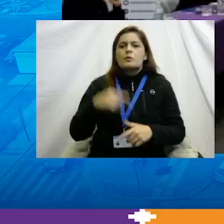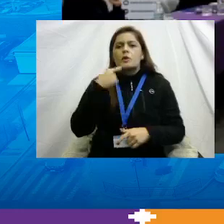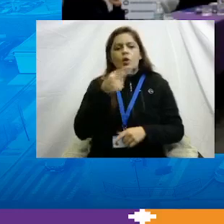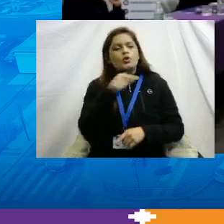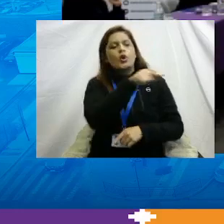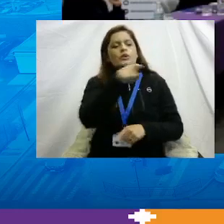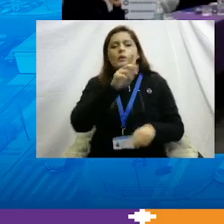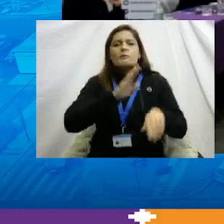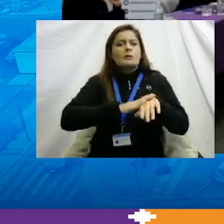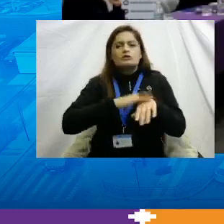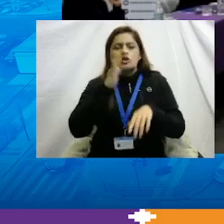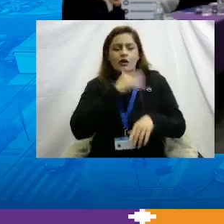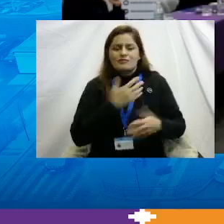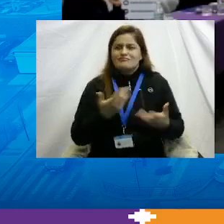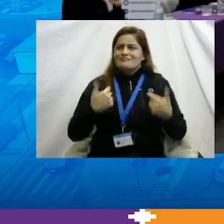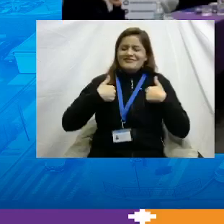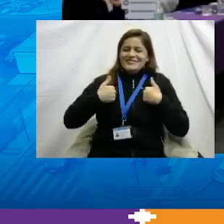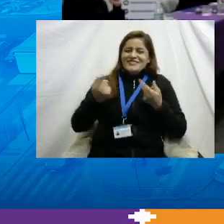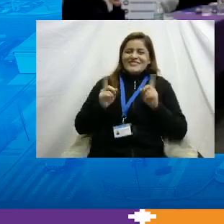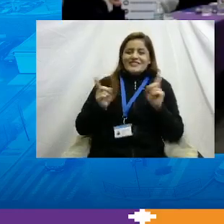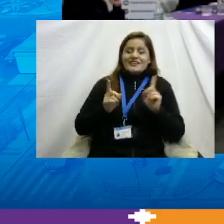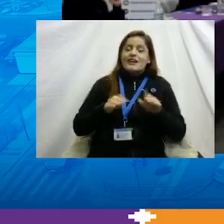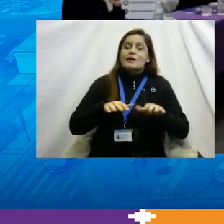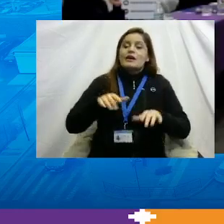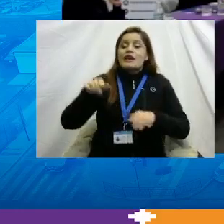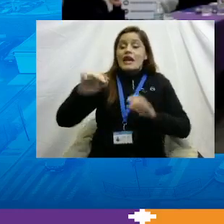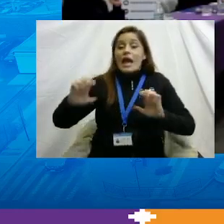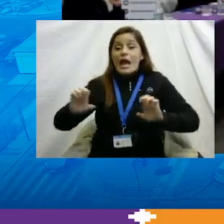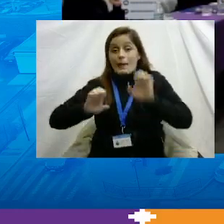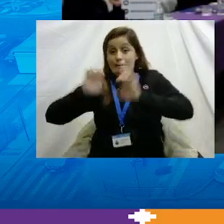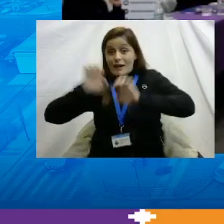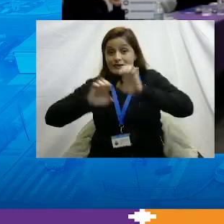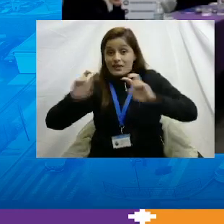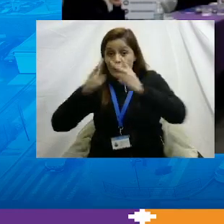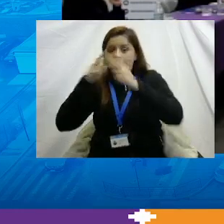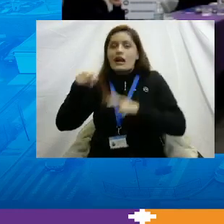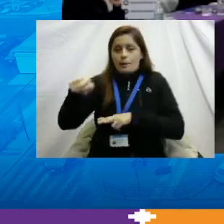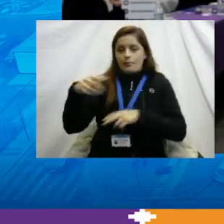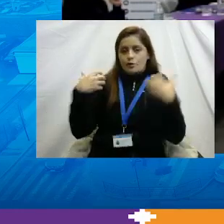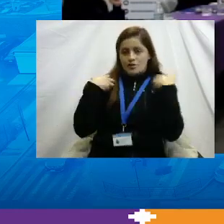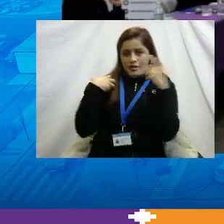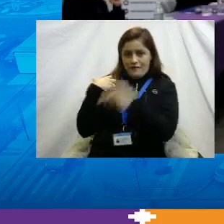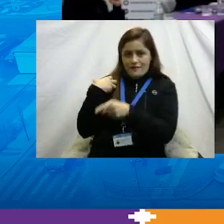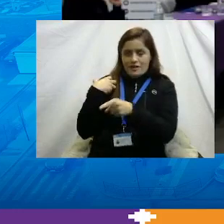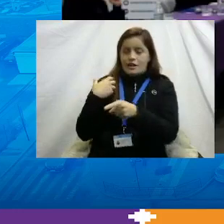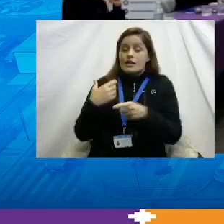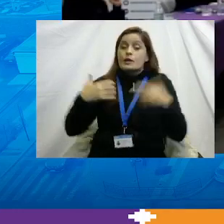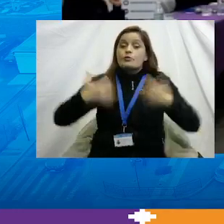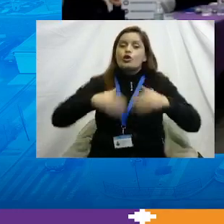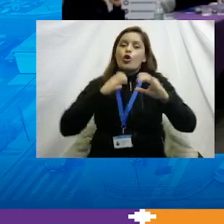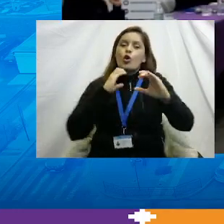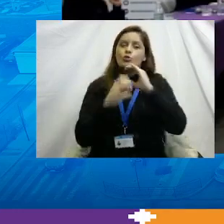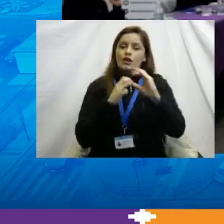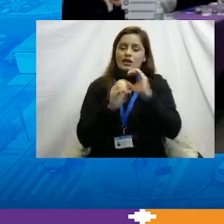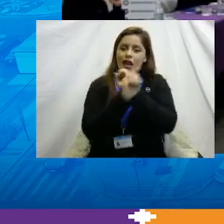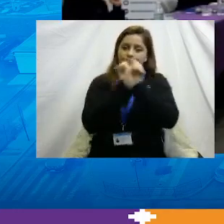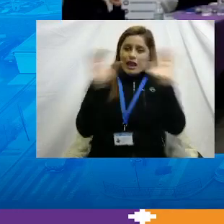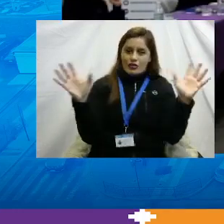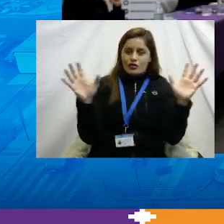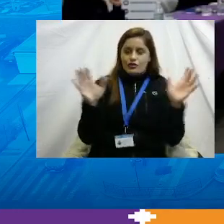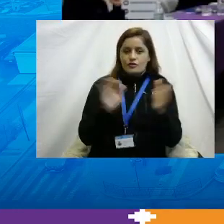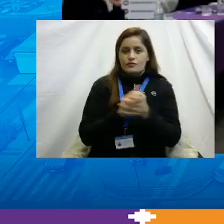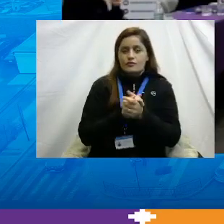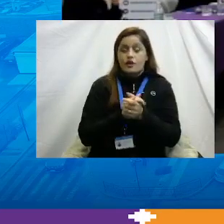el que nos da el permiso? No, es que nosotros nos damos el permiso. Sí, la empresa tiene que presentar los papeles. Entonces, que la comunicación sea fluida. Yo creo que